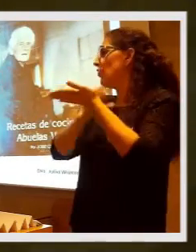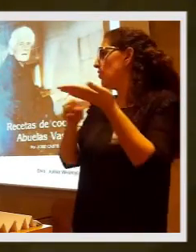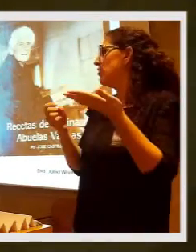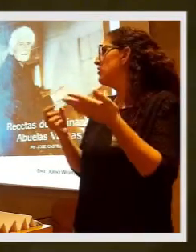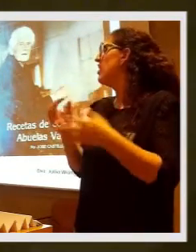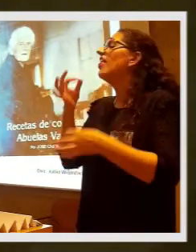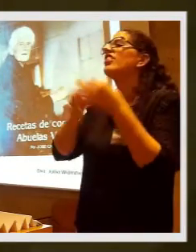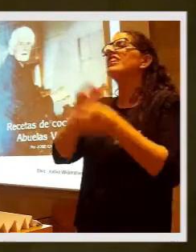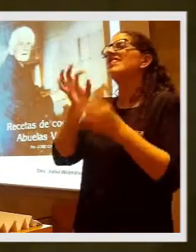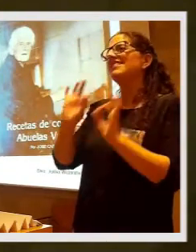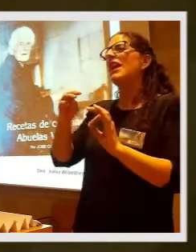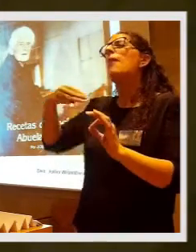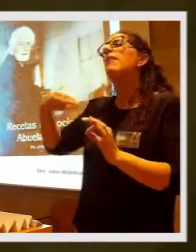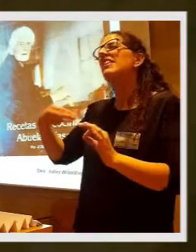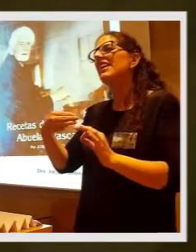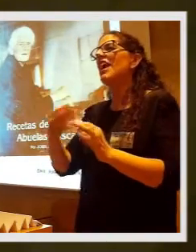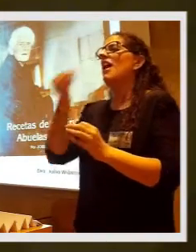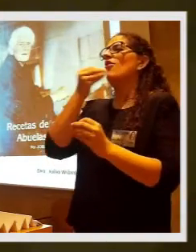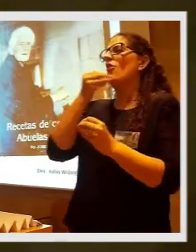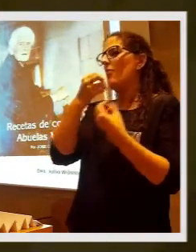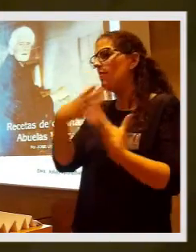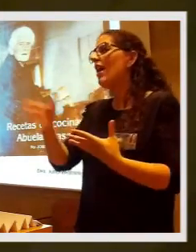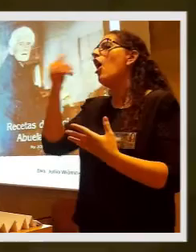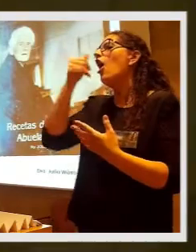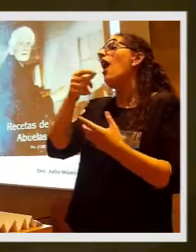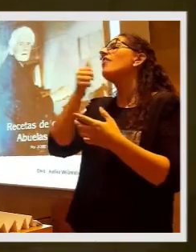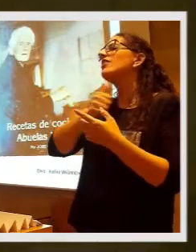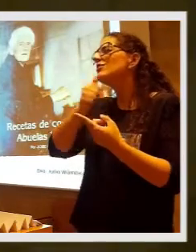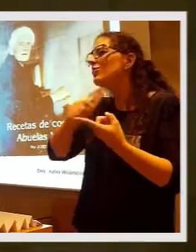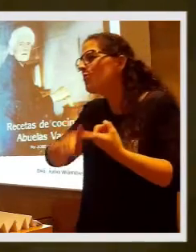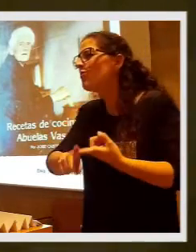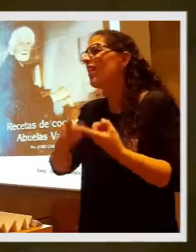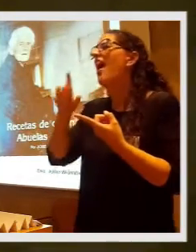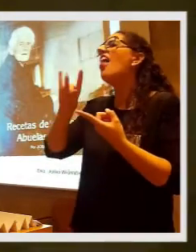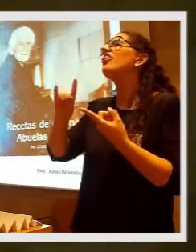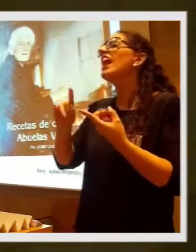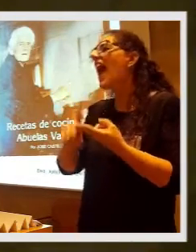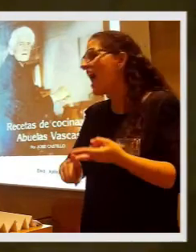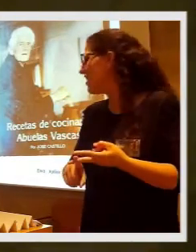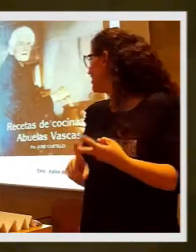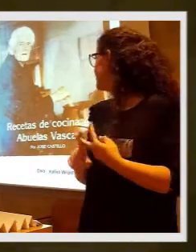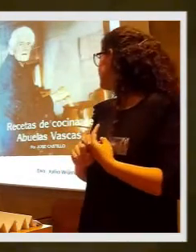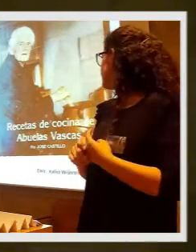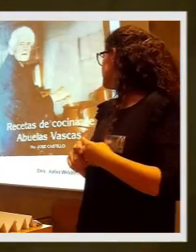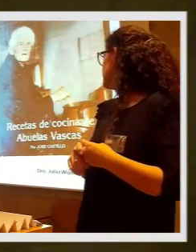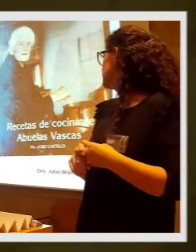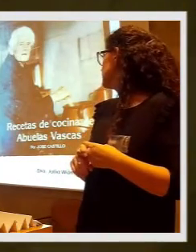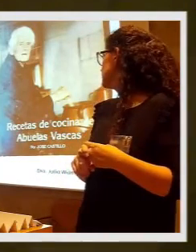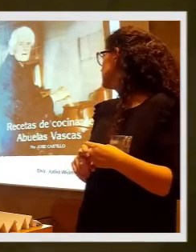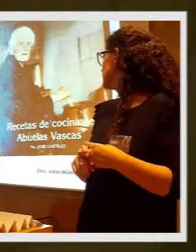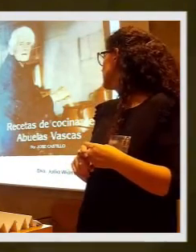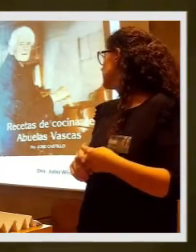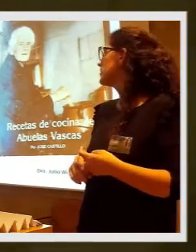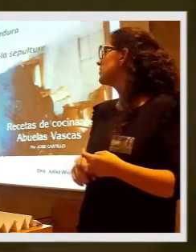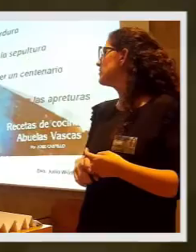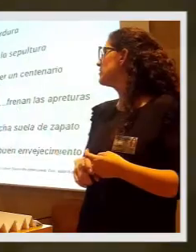conocemos y que se basa en el cereal, en la vid y en el olivo como datos fundamentales y que son lo que hoy por hoy conocemos como esta dieta. Y